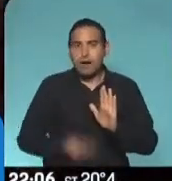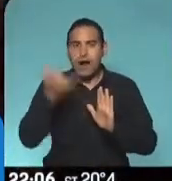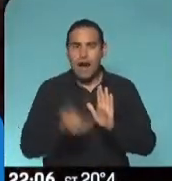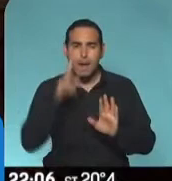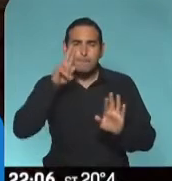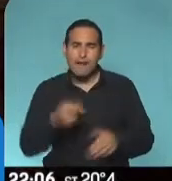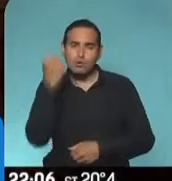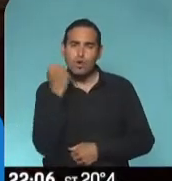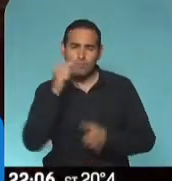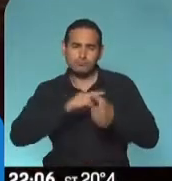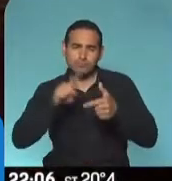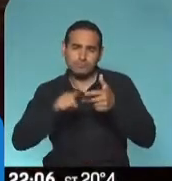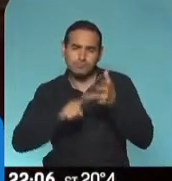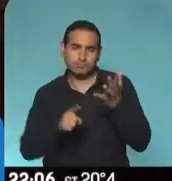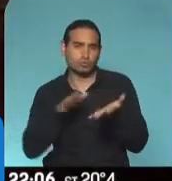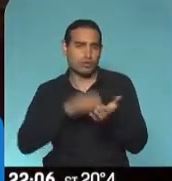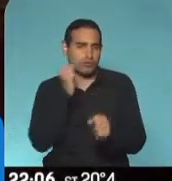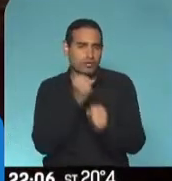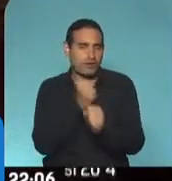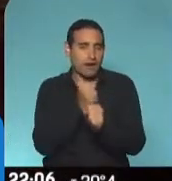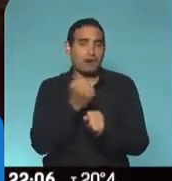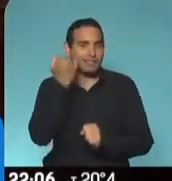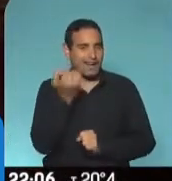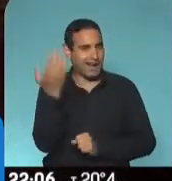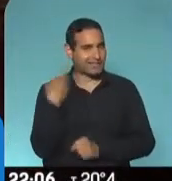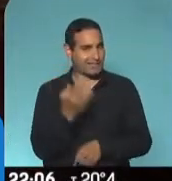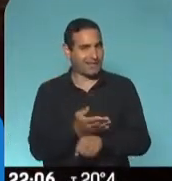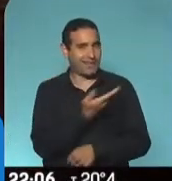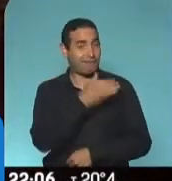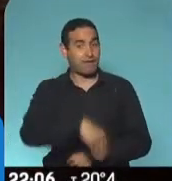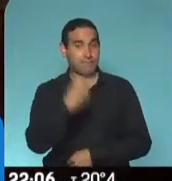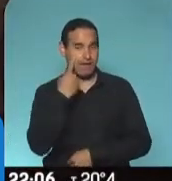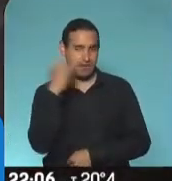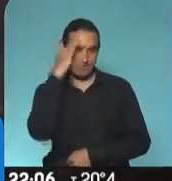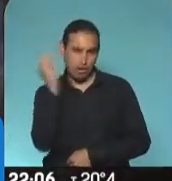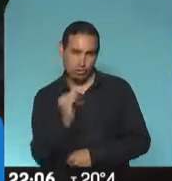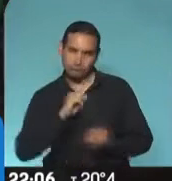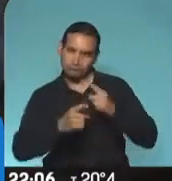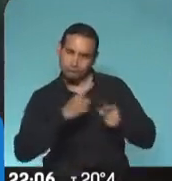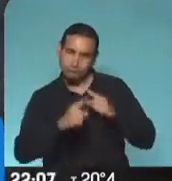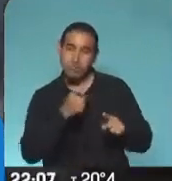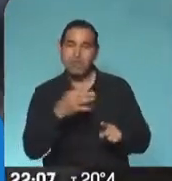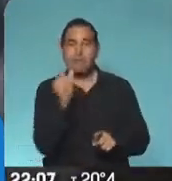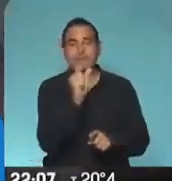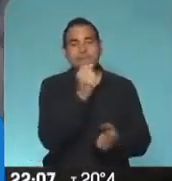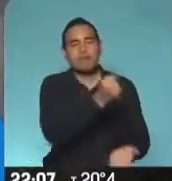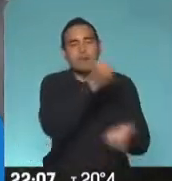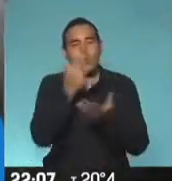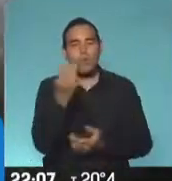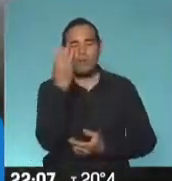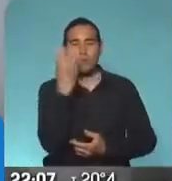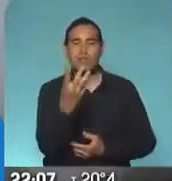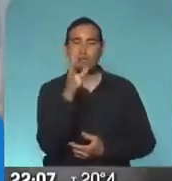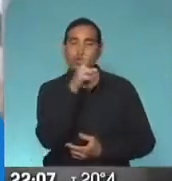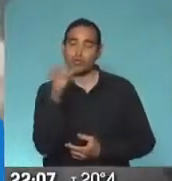planes económicos y laborales en agenda, pautados con el Fondo Monetario en marzo pasado a cambio de un préstamo de 4.200